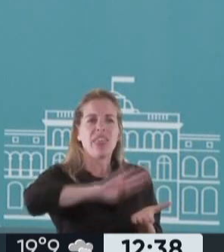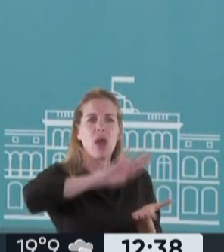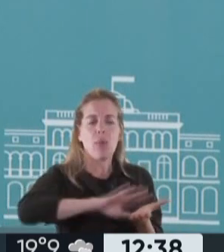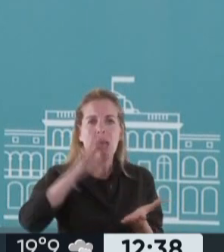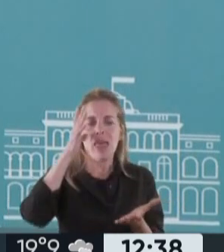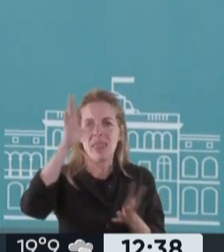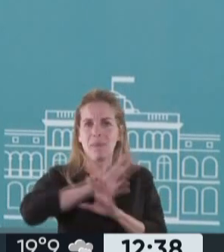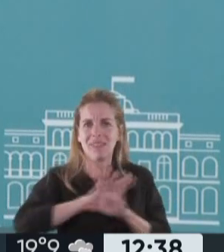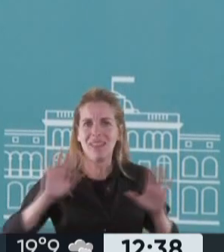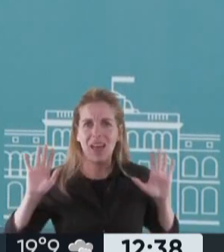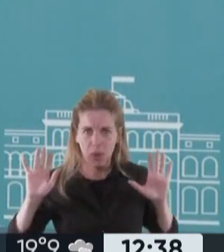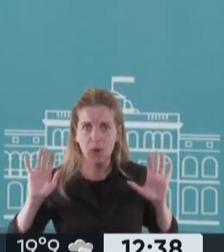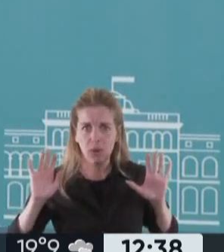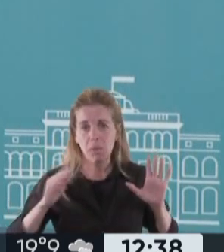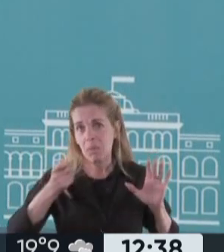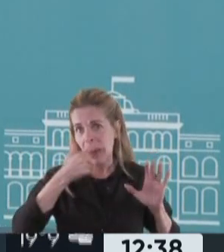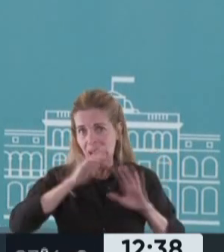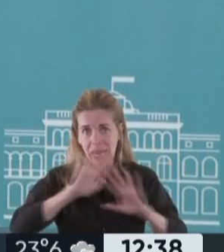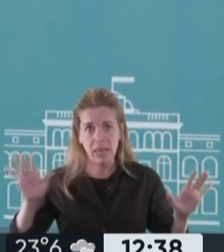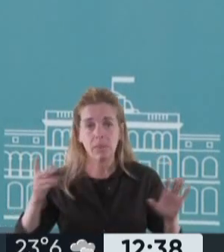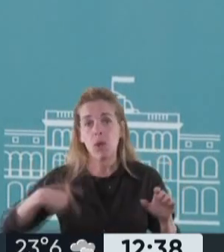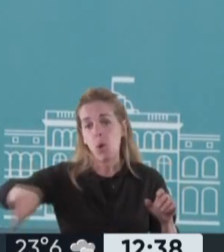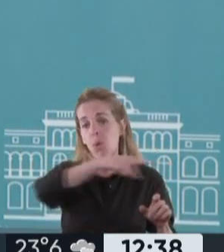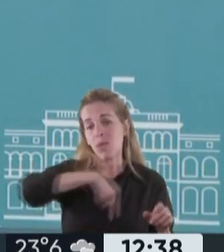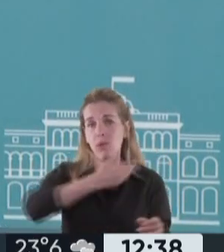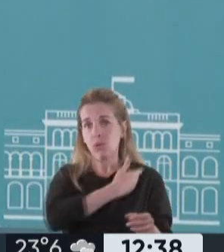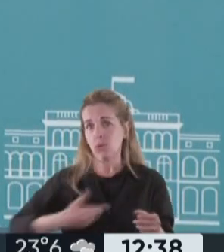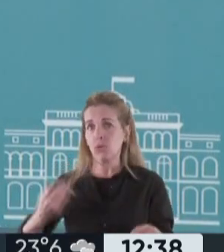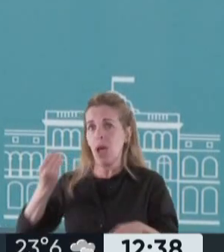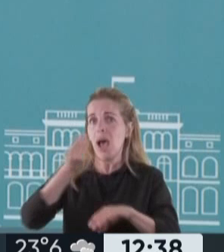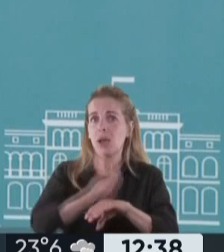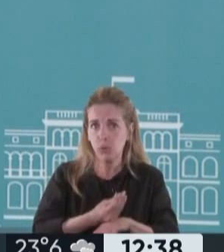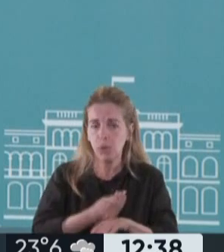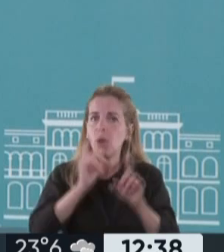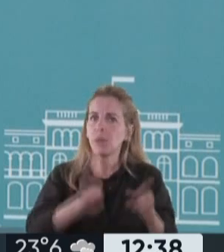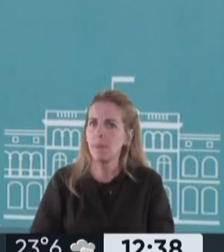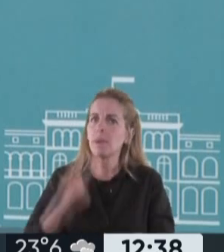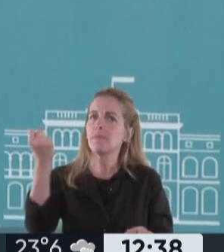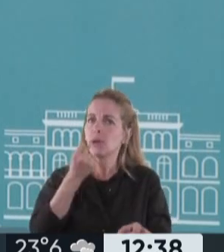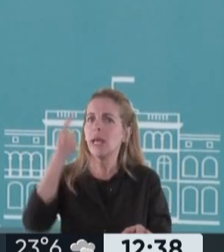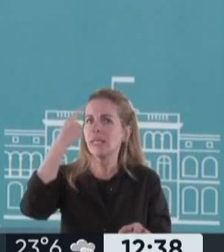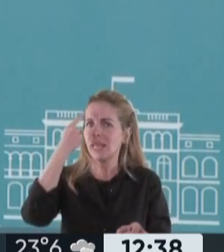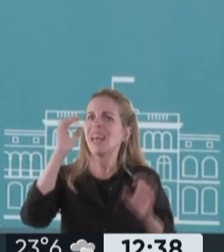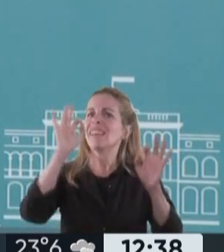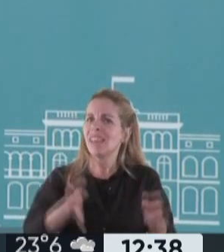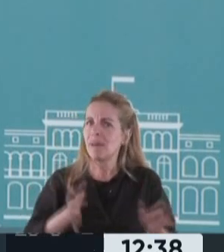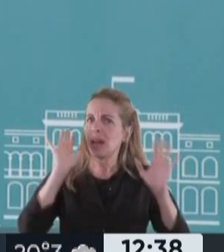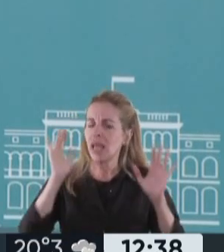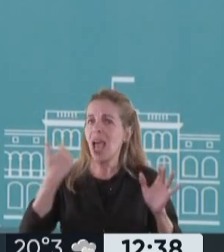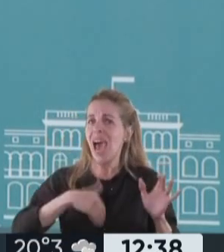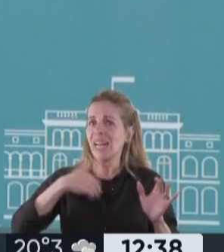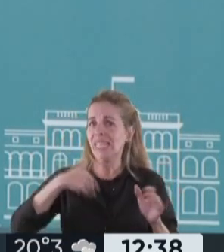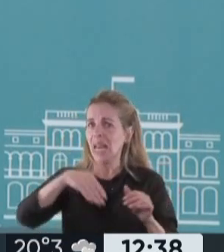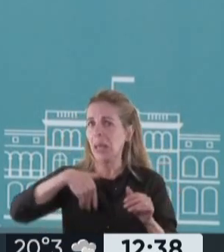Pero no solo eso, sino que cuando nuestro gobierno asumió, también hay que recordar que el país estaba en default.